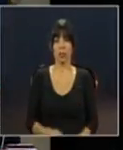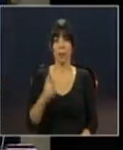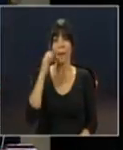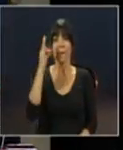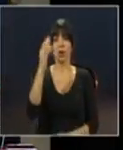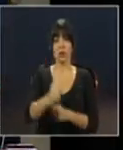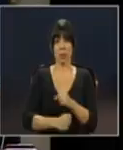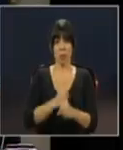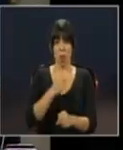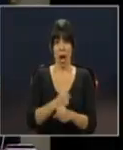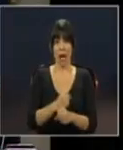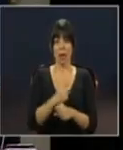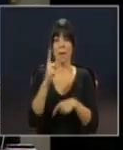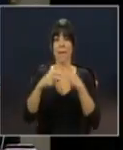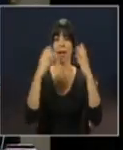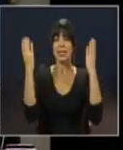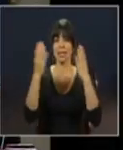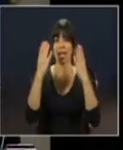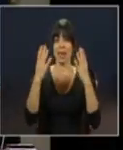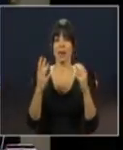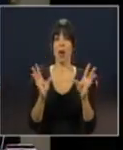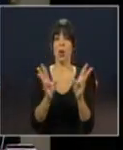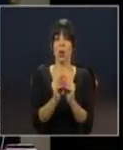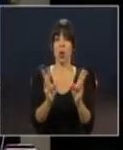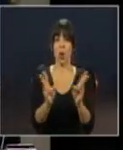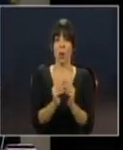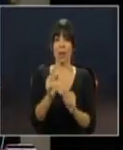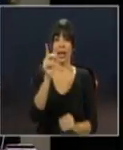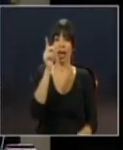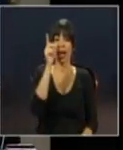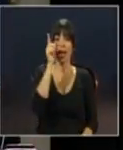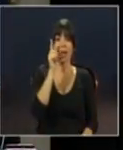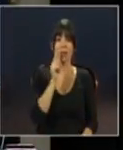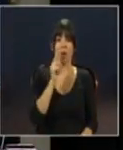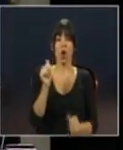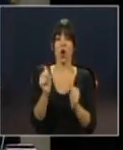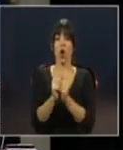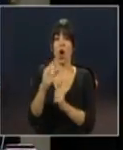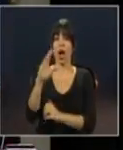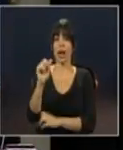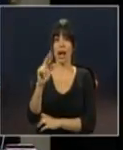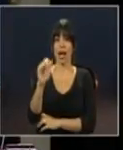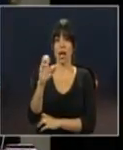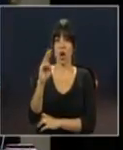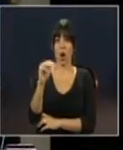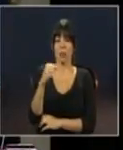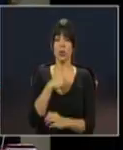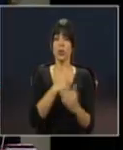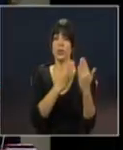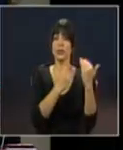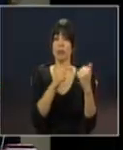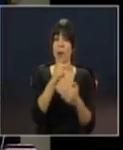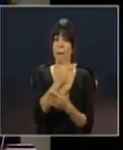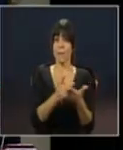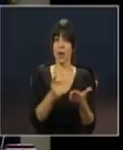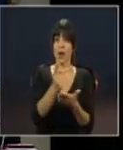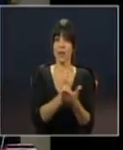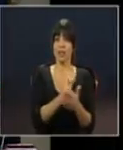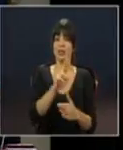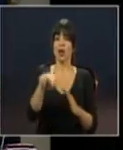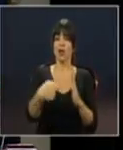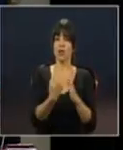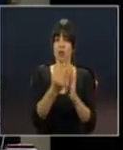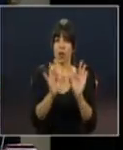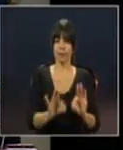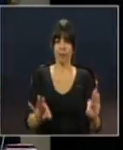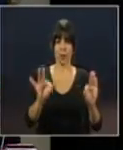próximo año celebraremos una cumbre Limón-CARICOM, en la cual espero que esta provincia juegue un papel